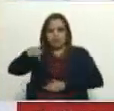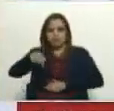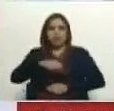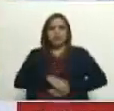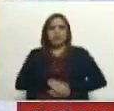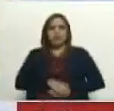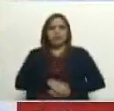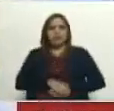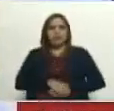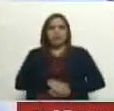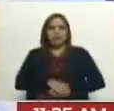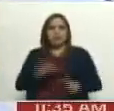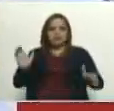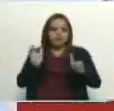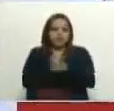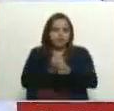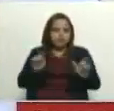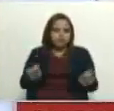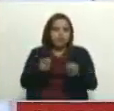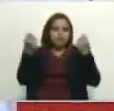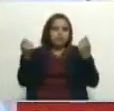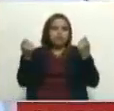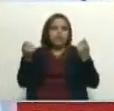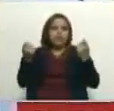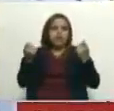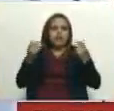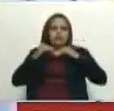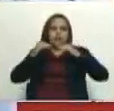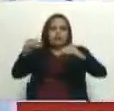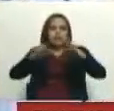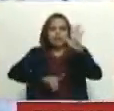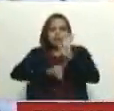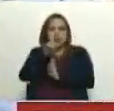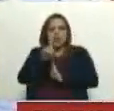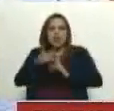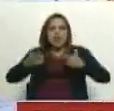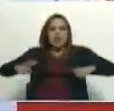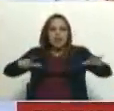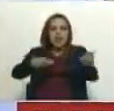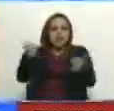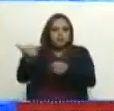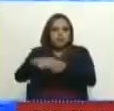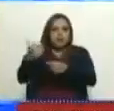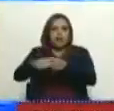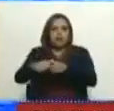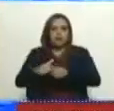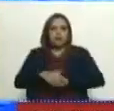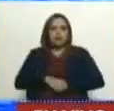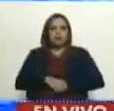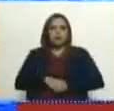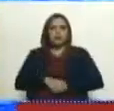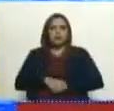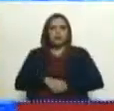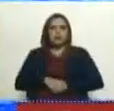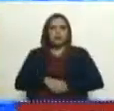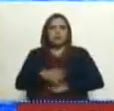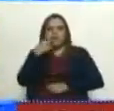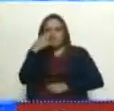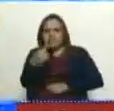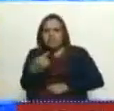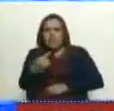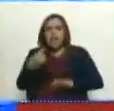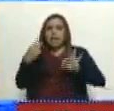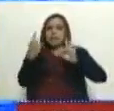de rescate, conservación y desarrollo sostenible del lago de Maracaibo, como dice su texto, son tres